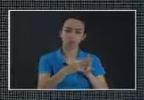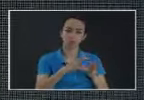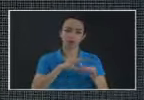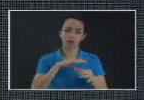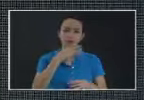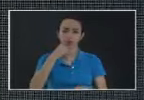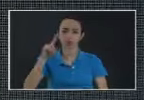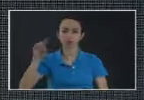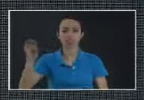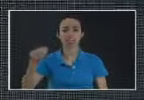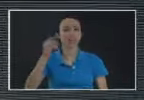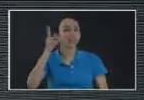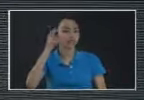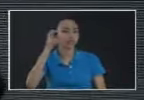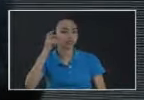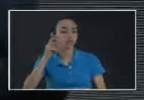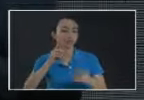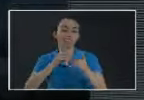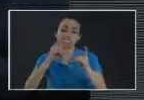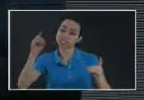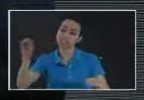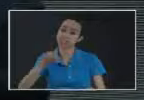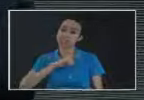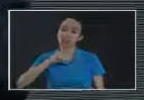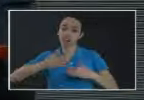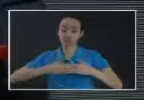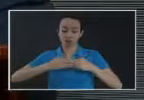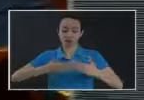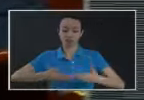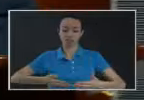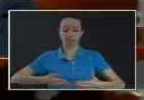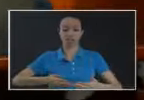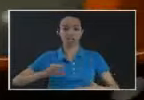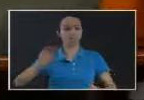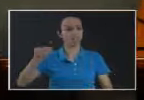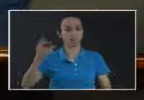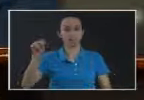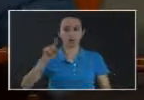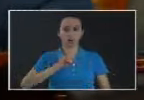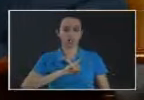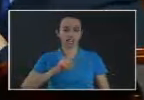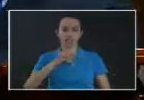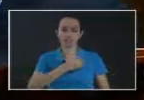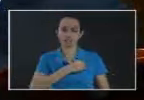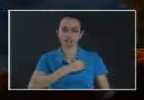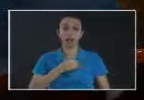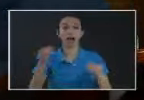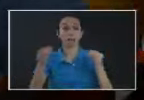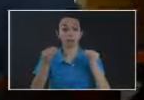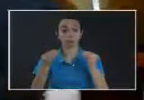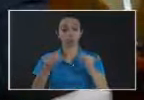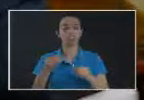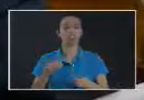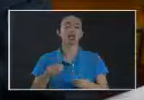que escuchó desde el vientre de su madre donde no era bienvenido a esta tierra. A muchos los quisieron abortar.